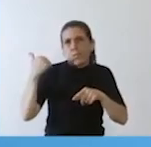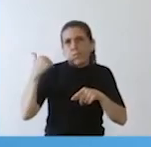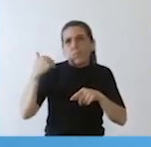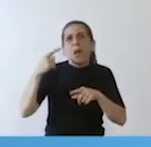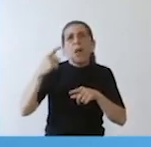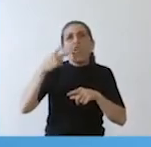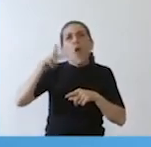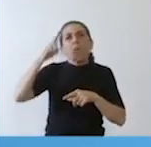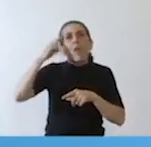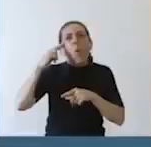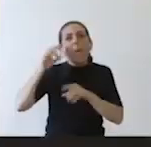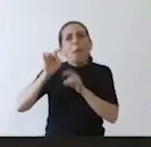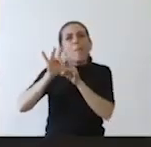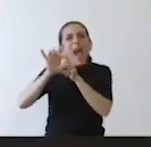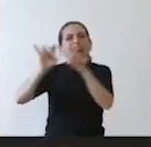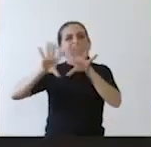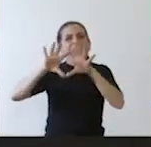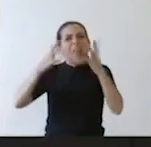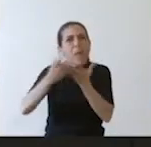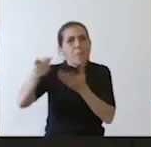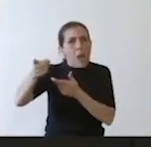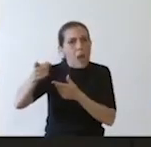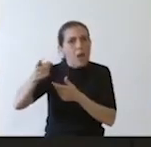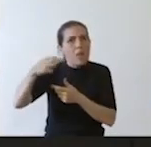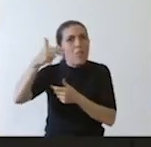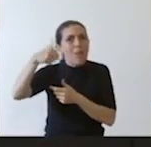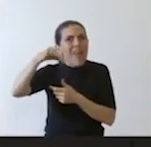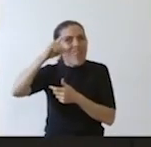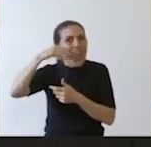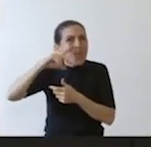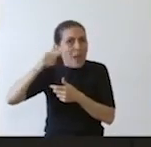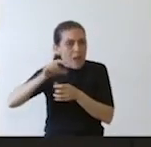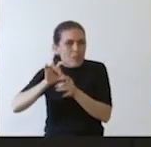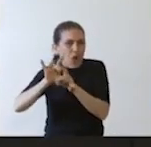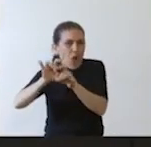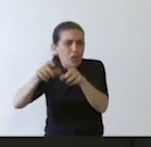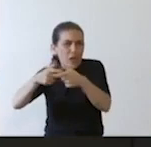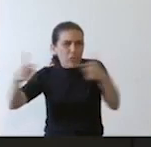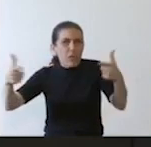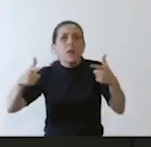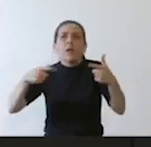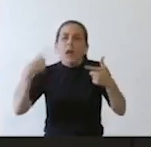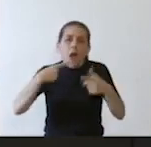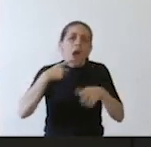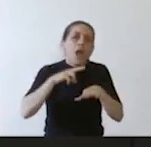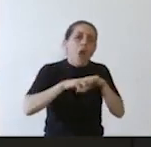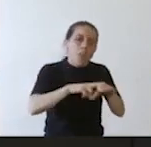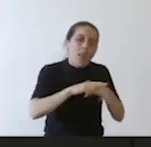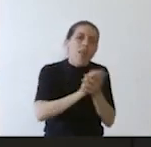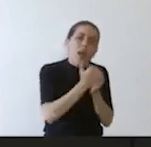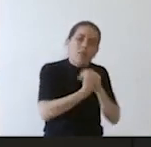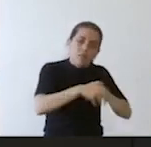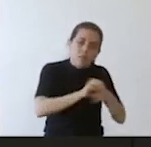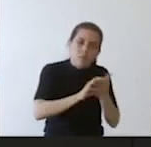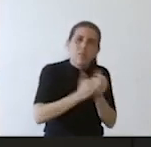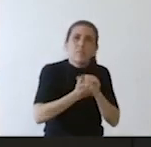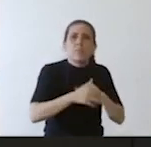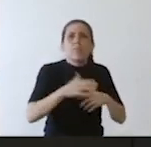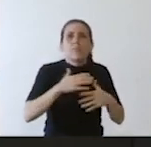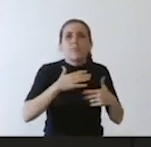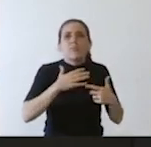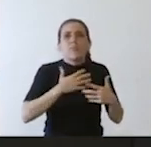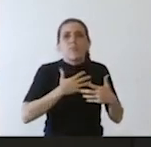de 2009, siempre recomendando las medidas de higiene personal, higiene respiratoria, recomendar